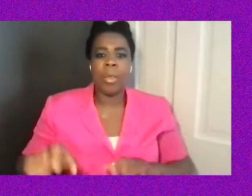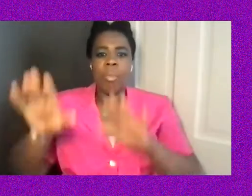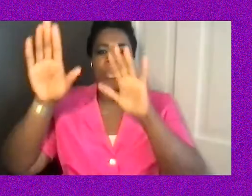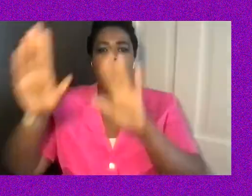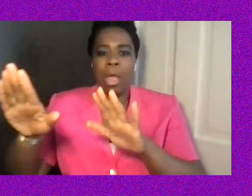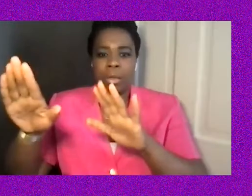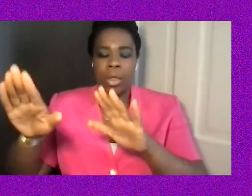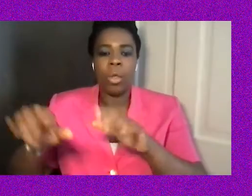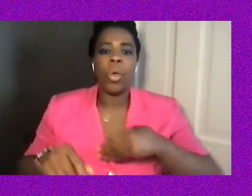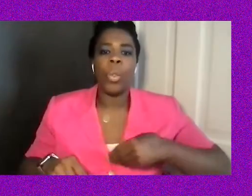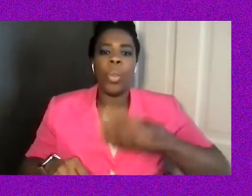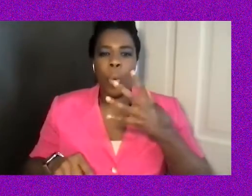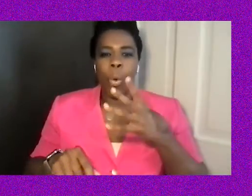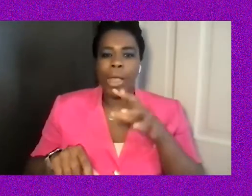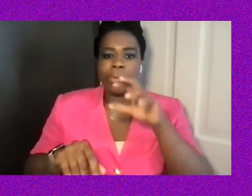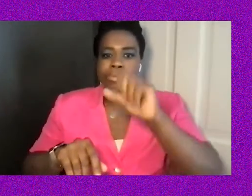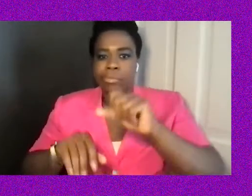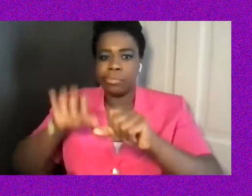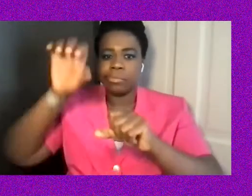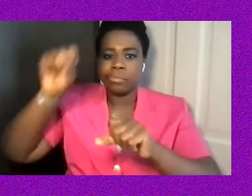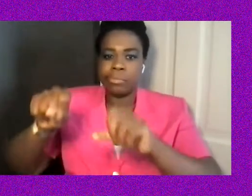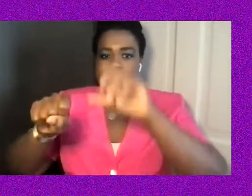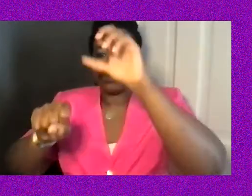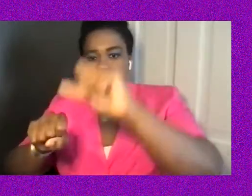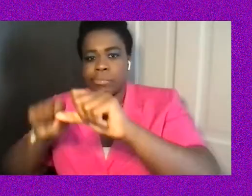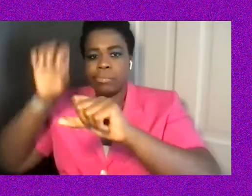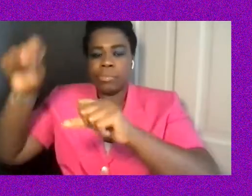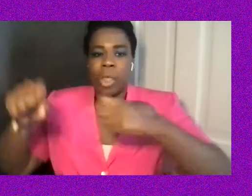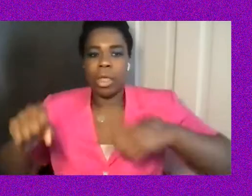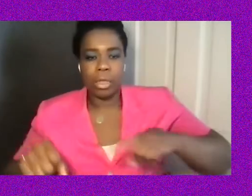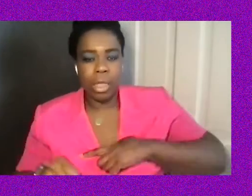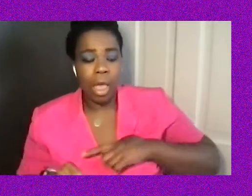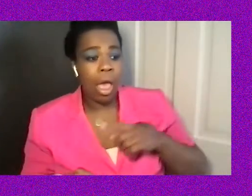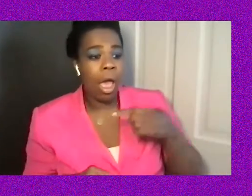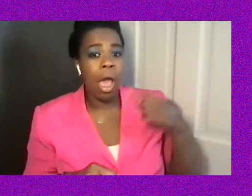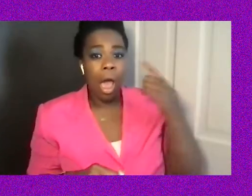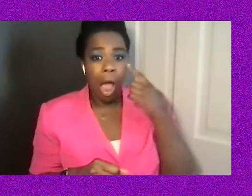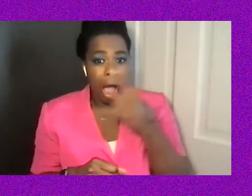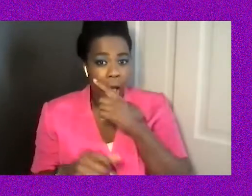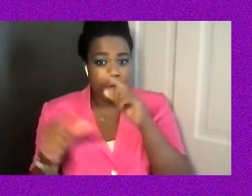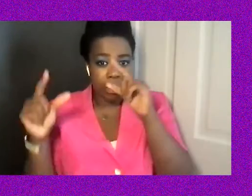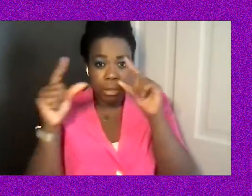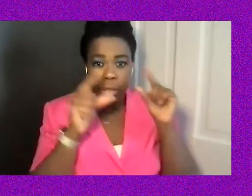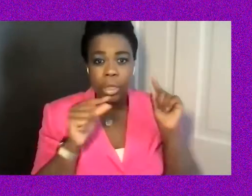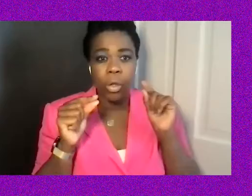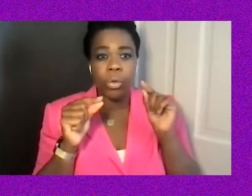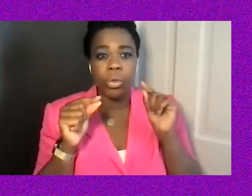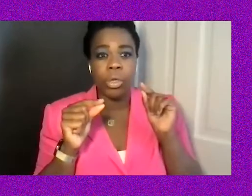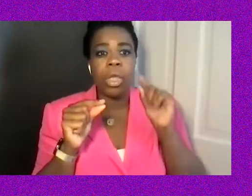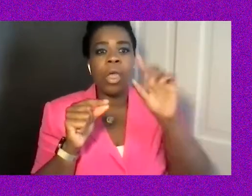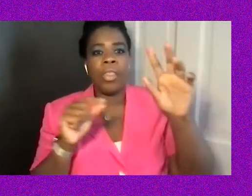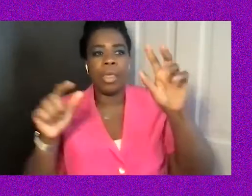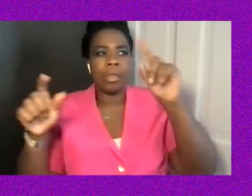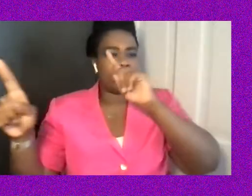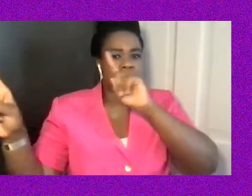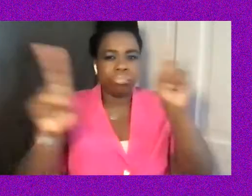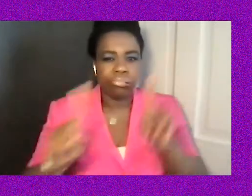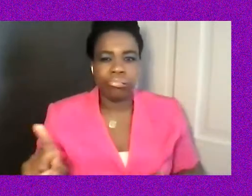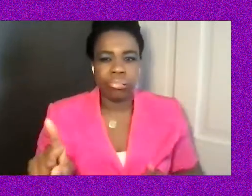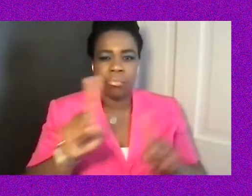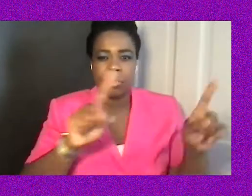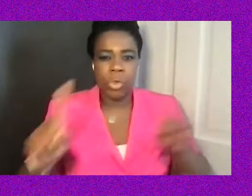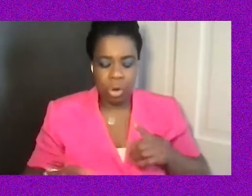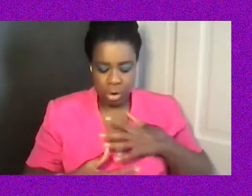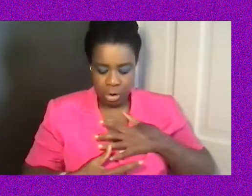sin quebrarse. Ya mirando a las montañas, los hombres y mujeres que siguen avanzando,